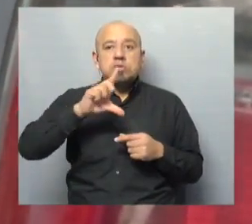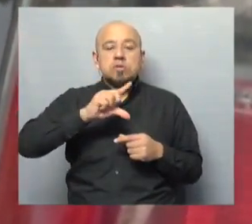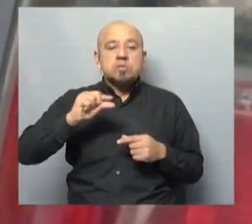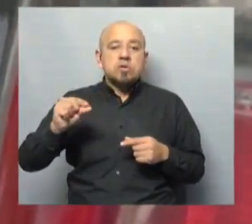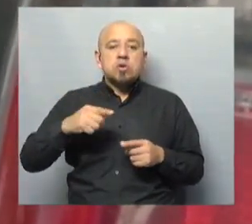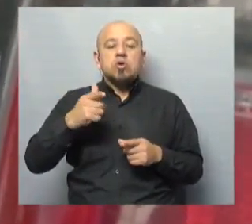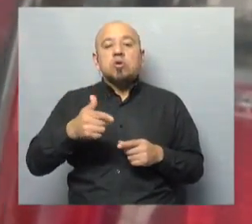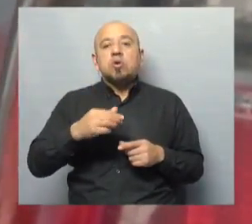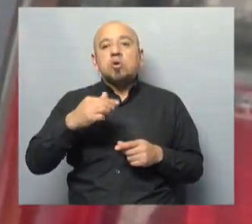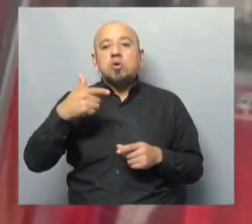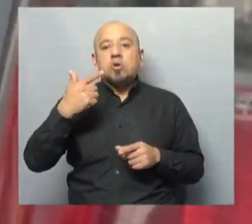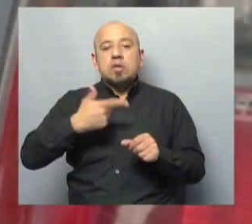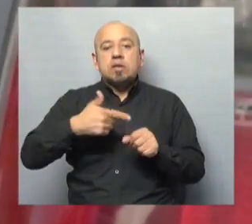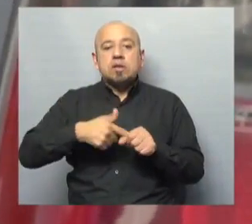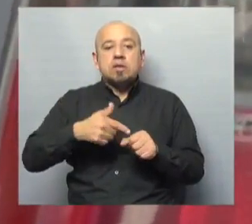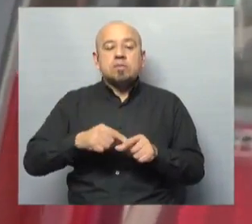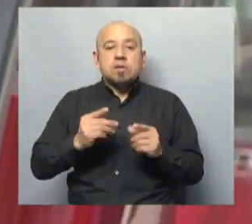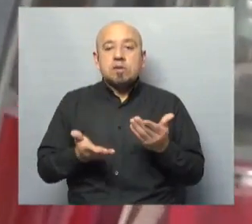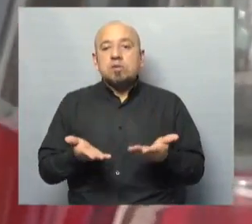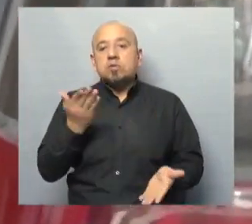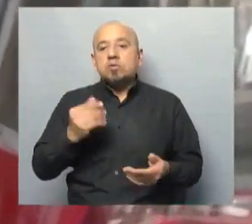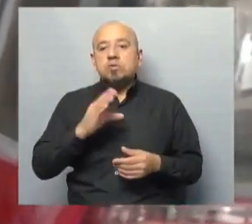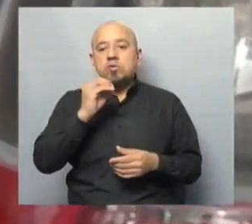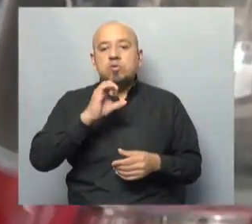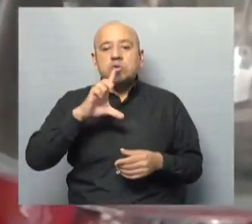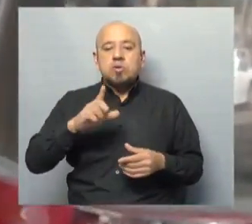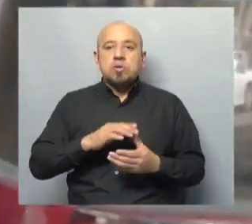gasolinas para evitar la suba del gasoil